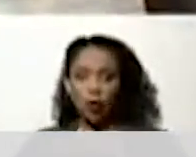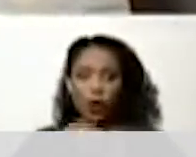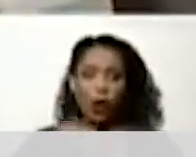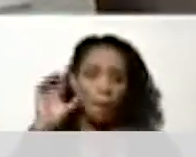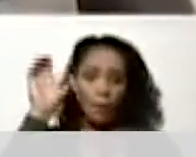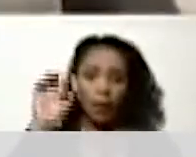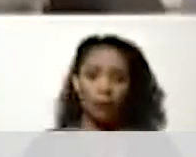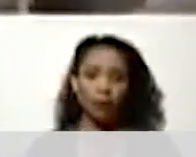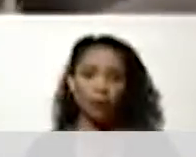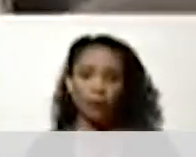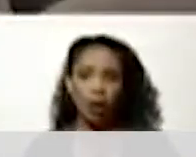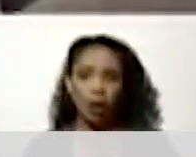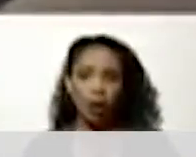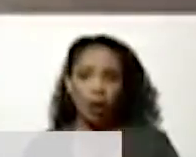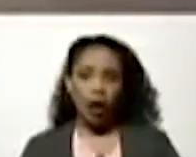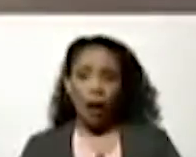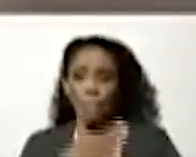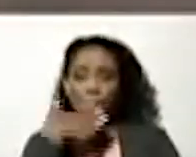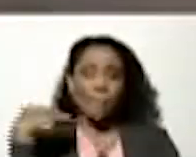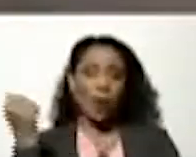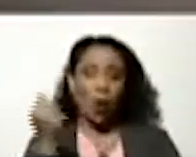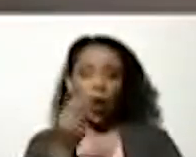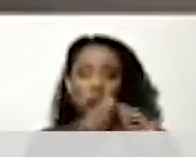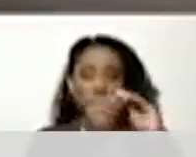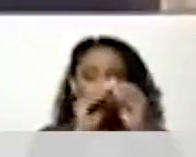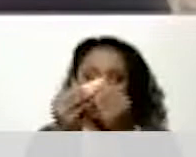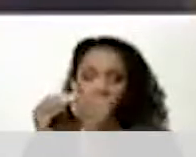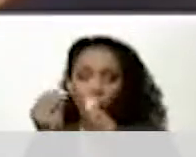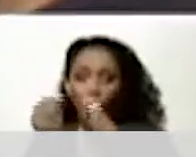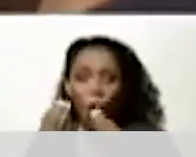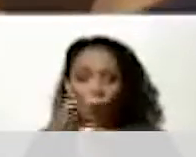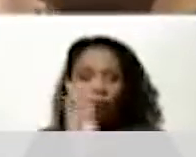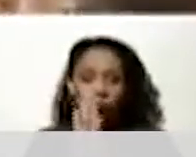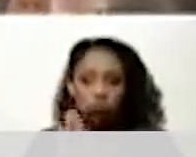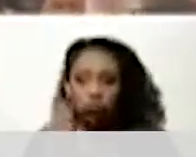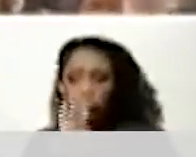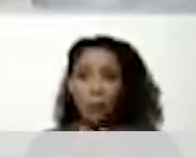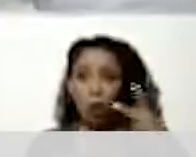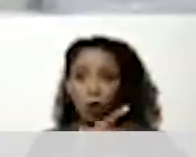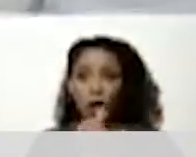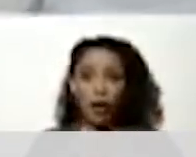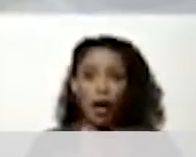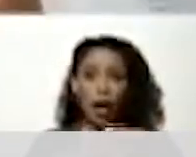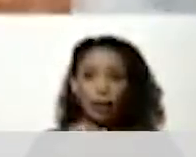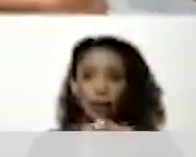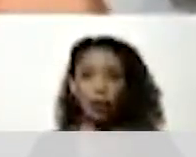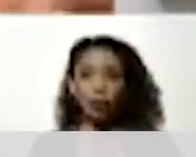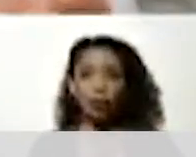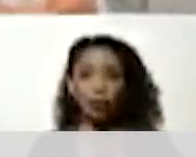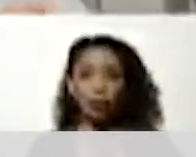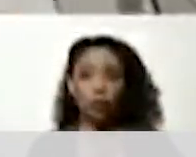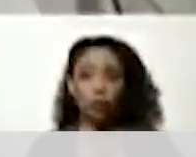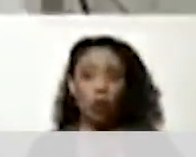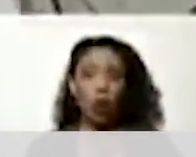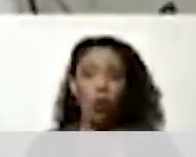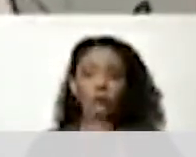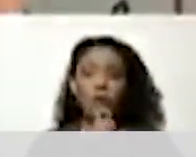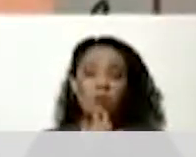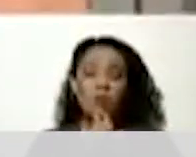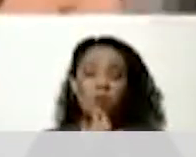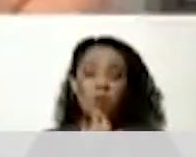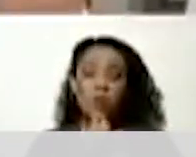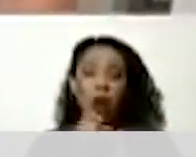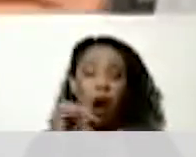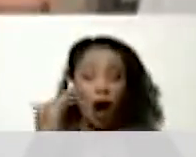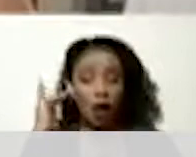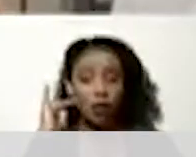la productividad, emigrando de los agrotóxicos a los bioinsumos. Bueno, un reto que tenemos bien importante es la